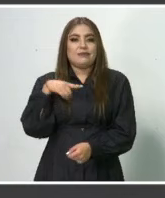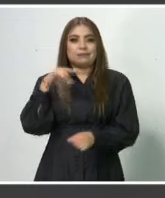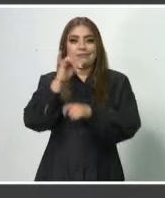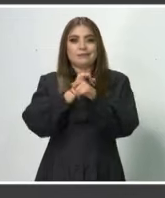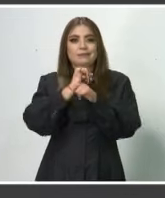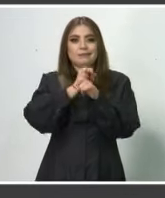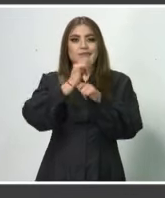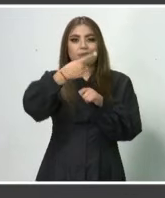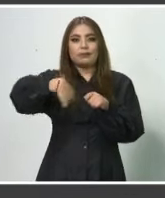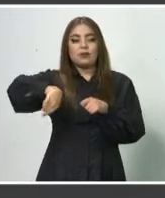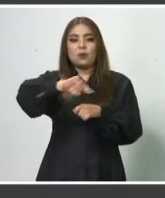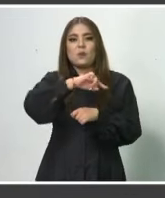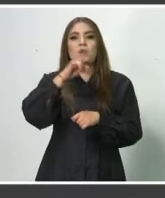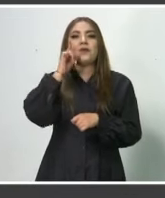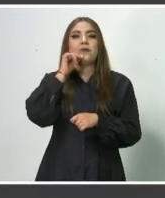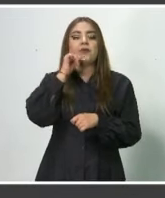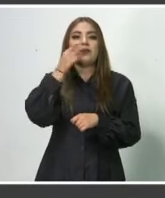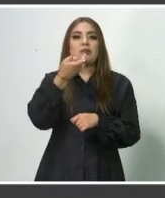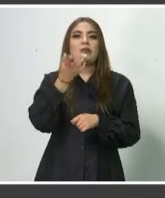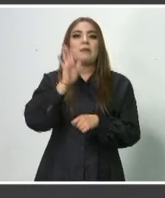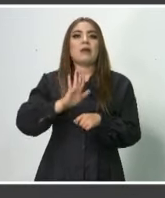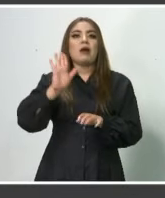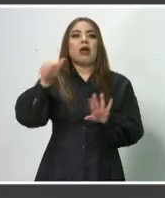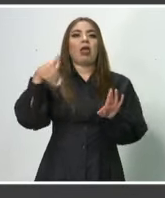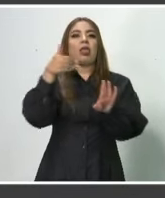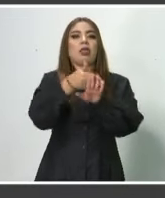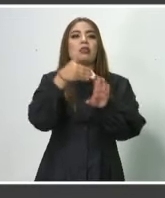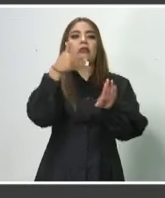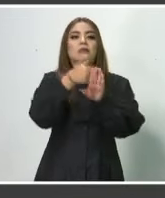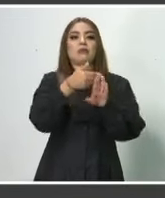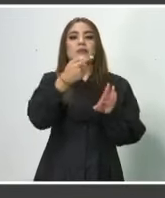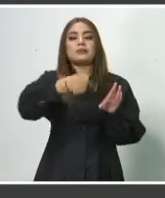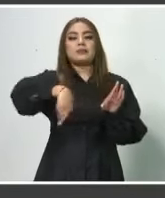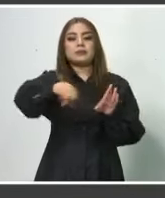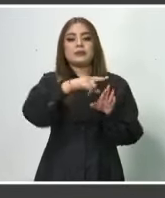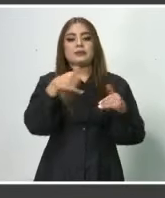y se les sancione por las supuestas agresiones y amenazas que recibió el jovencito.